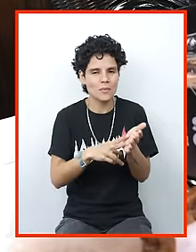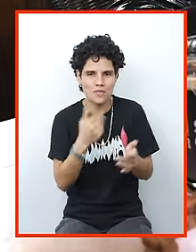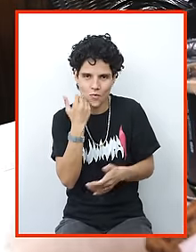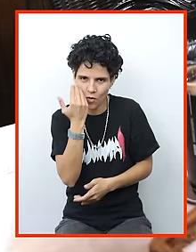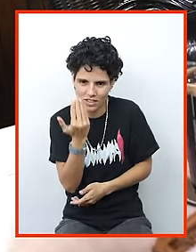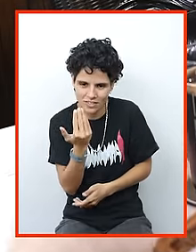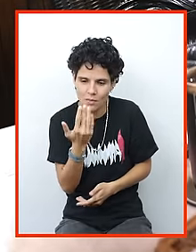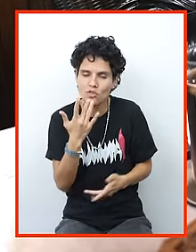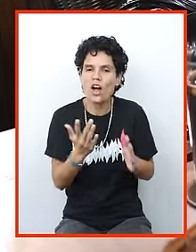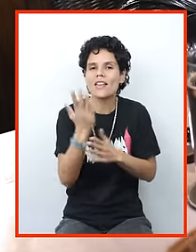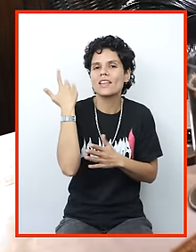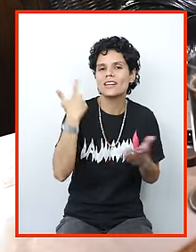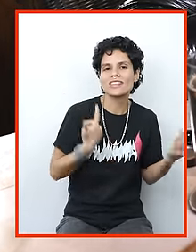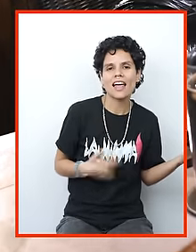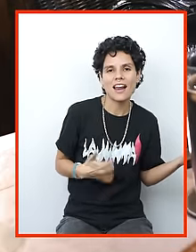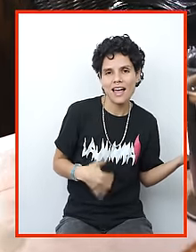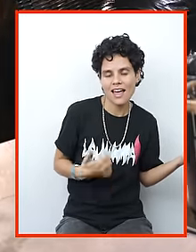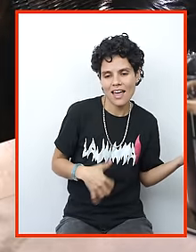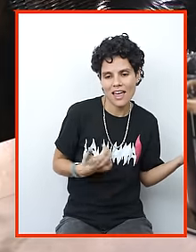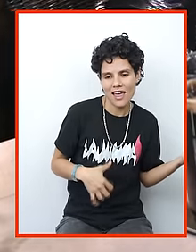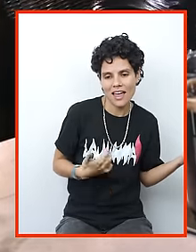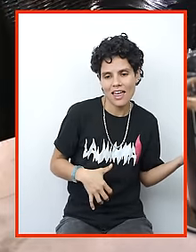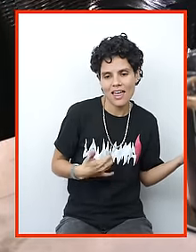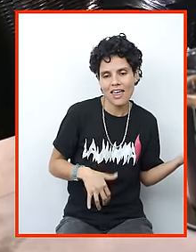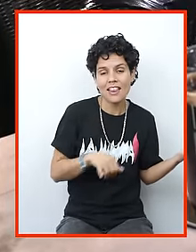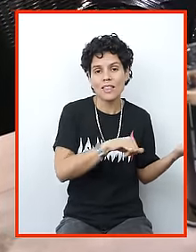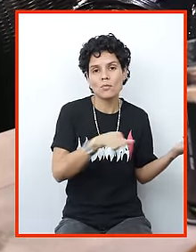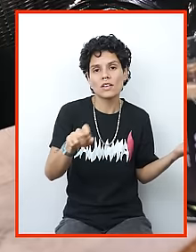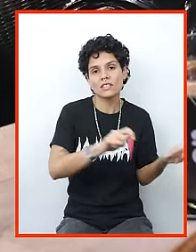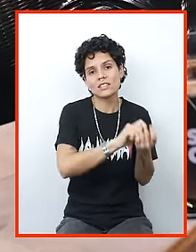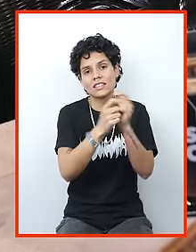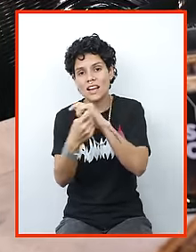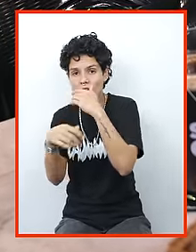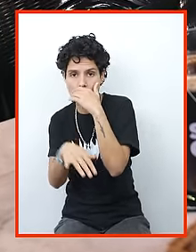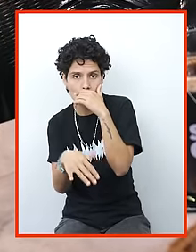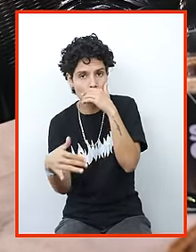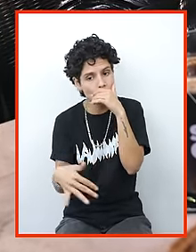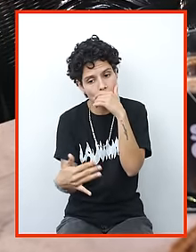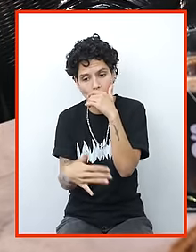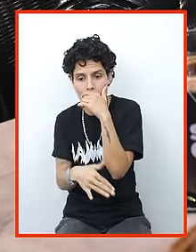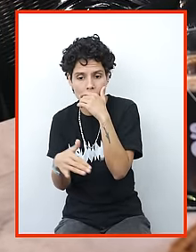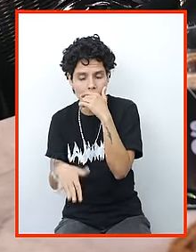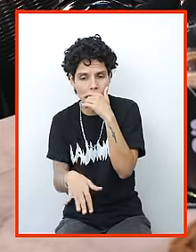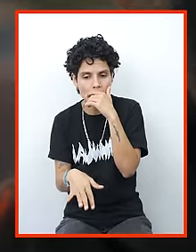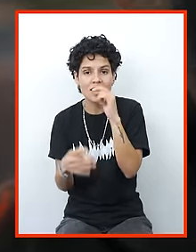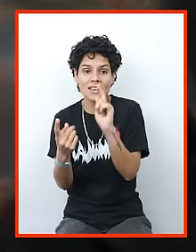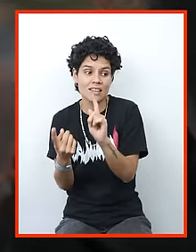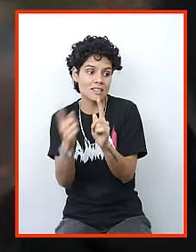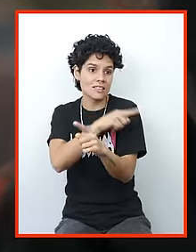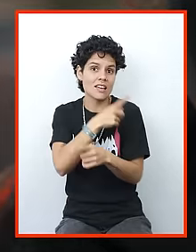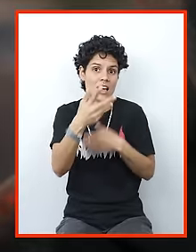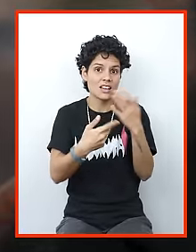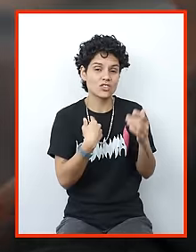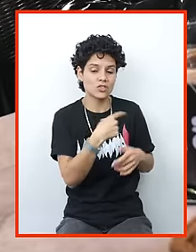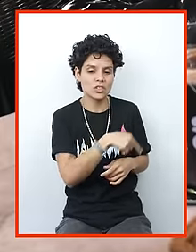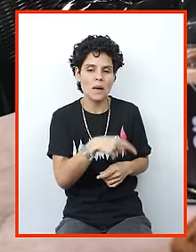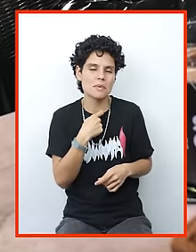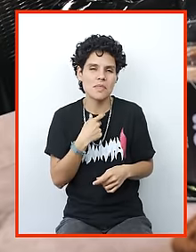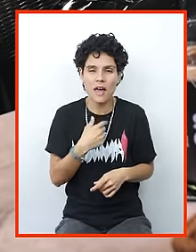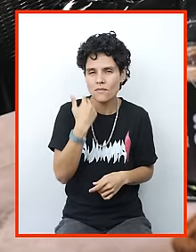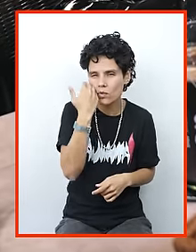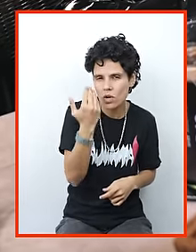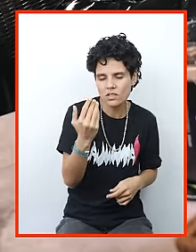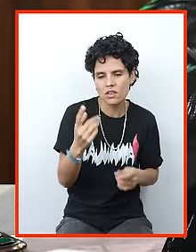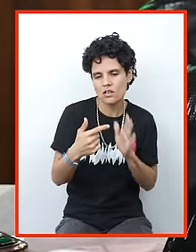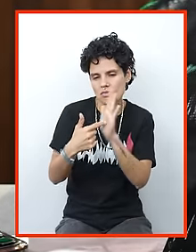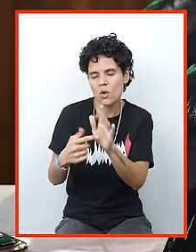me da vergüenza, porque yo como empecé a tocar guitarra y todo, después cuando empecé a crecer me pasé como al rap, y como que me da un poco de vergüenza como mostrarle esos temas, porque pensé que se iba a